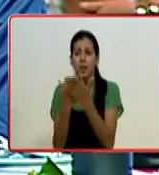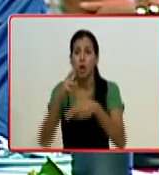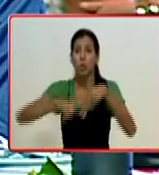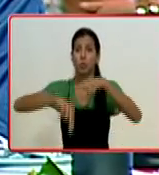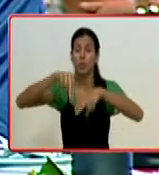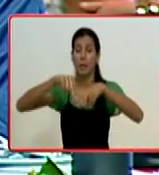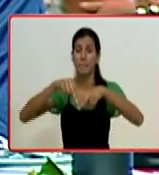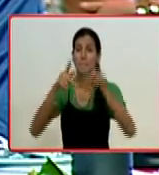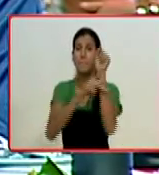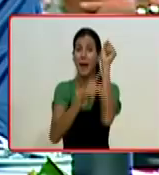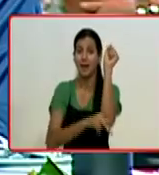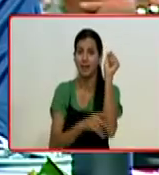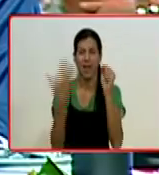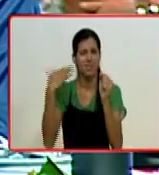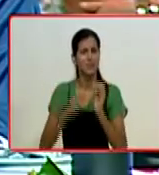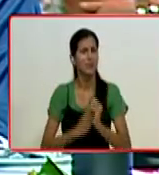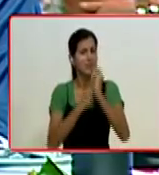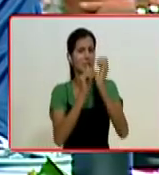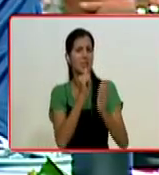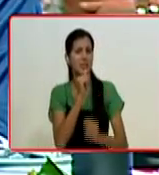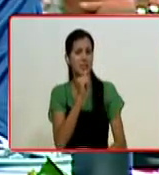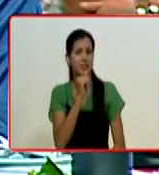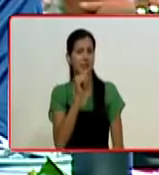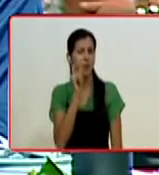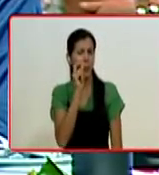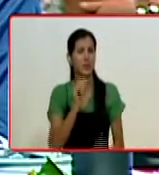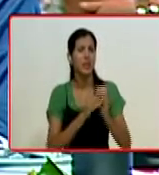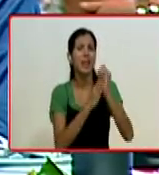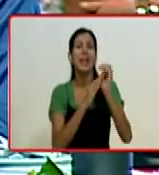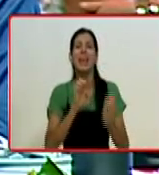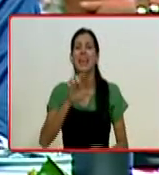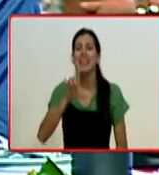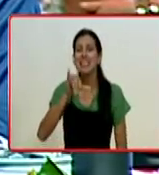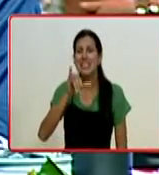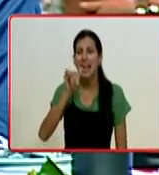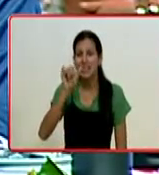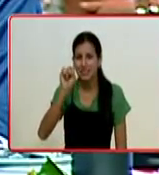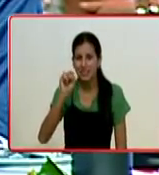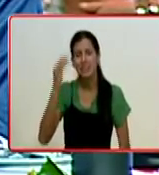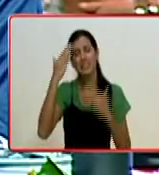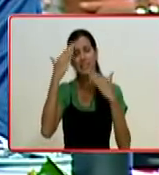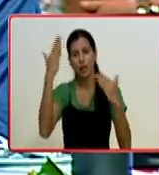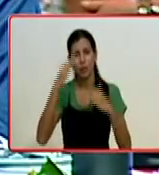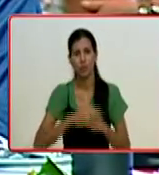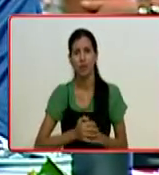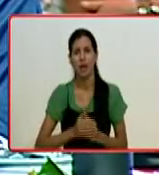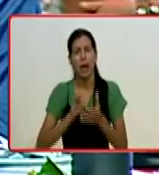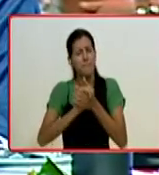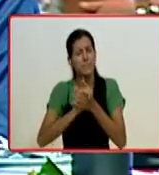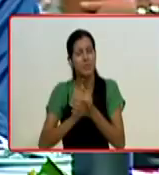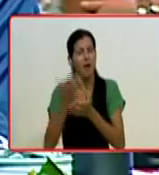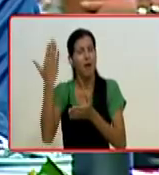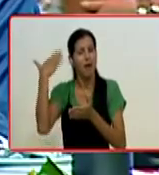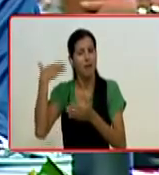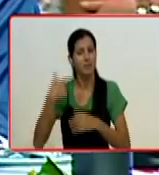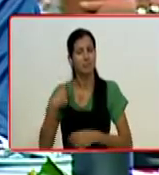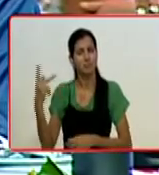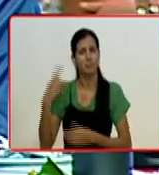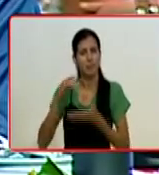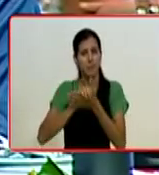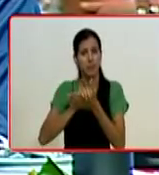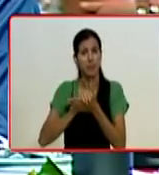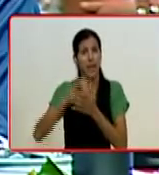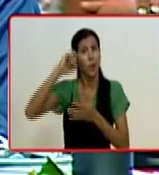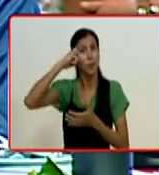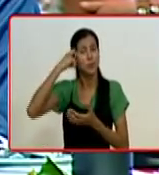esa caravana la lideró Elías Santana. Un saludo a Elías Santana, fuimos muy amigos en una época. Son recuerdos que vienen de la